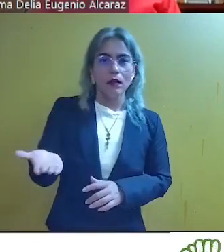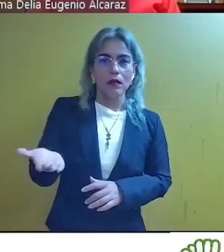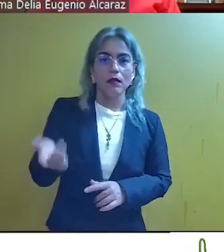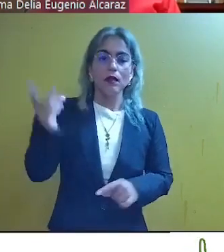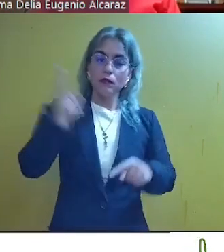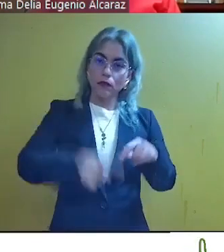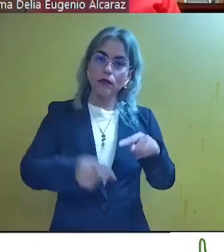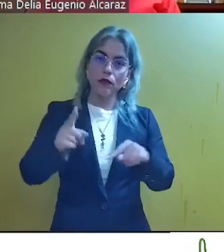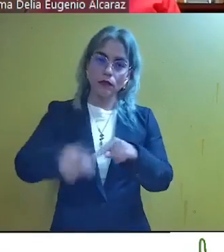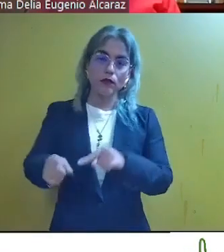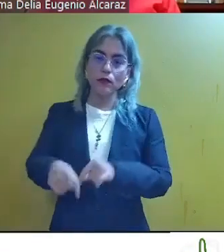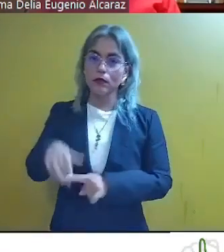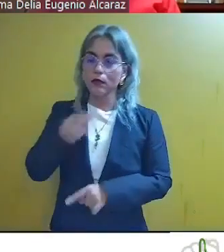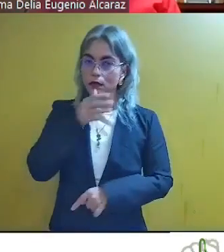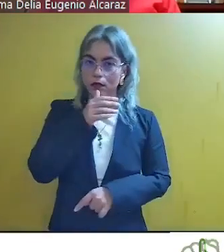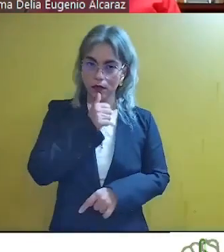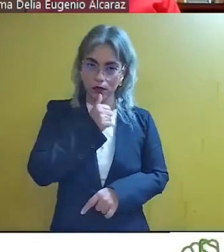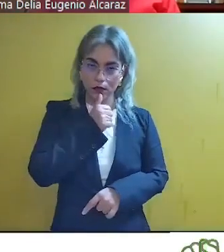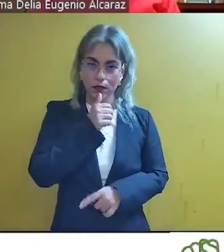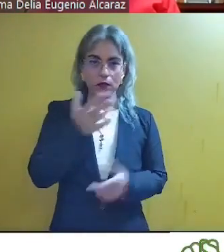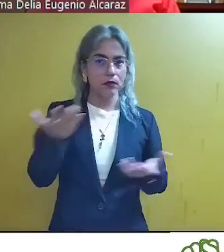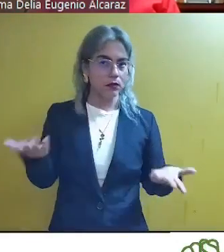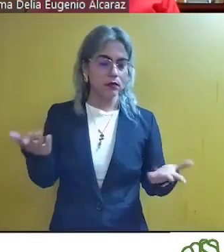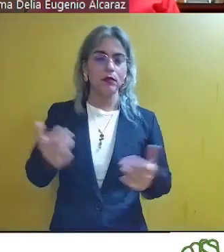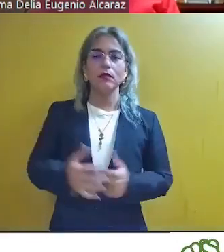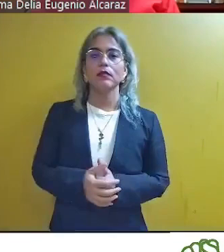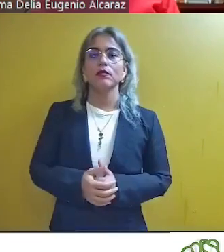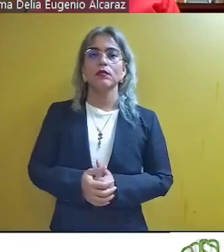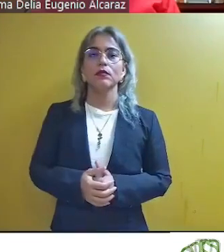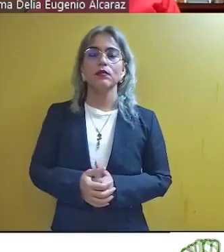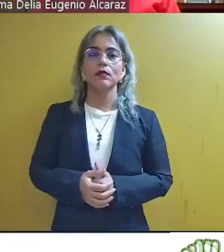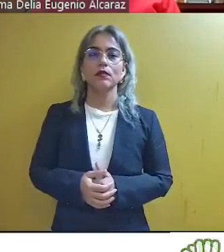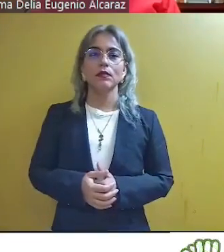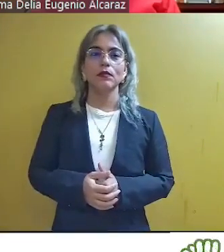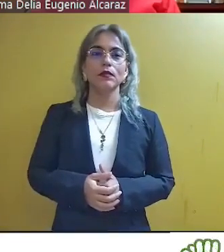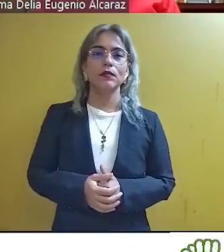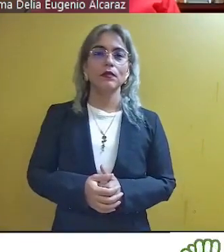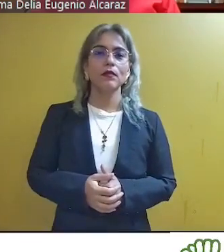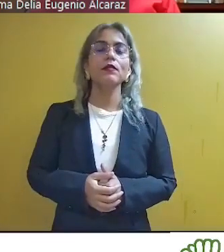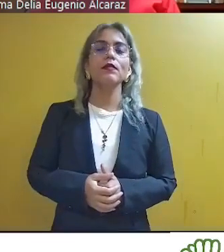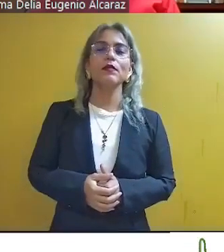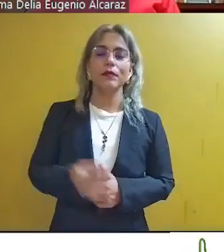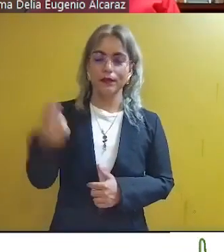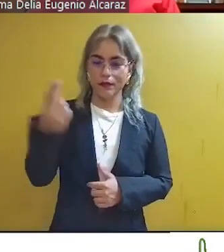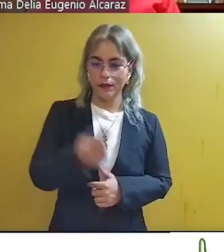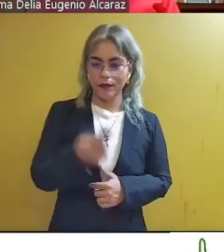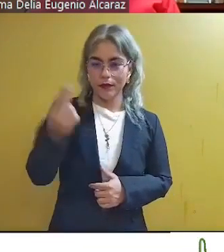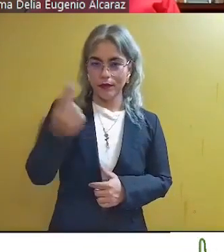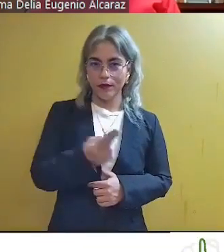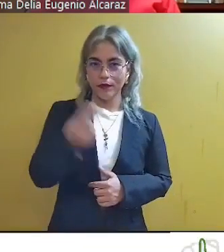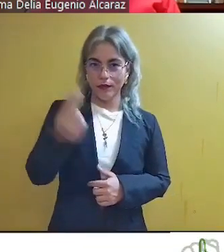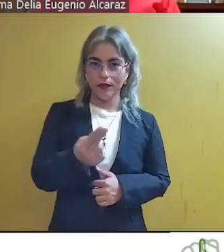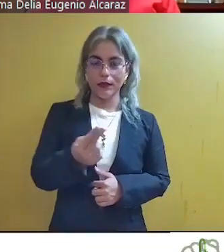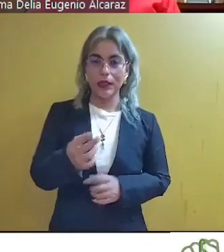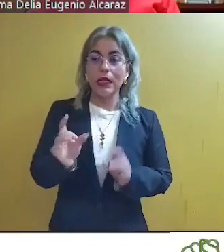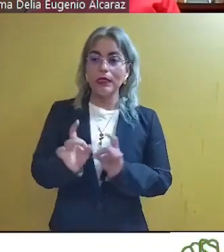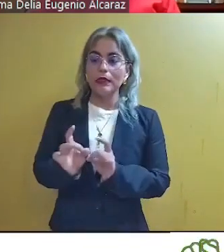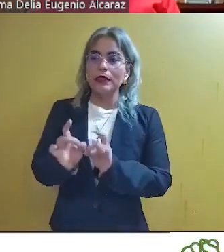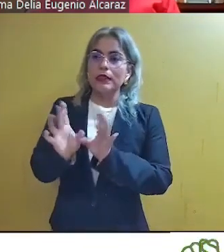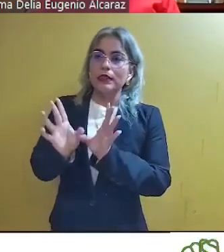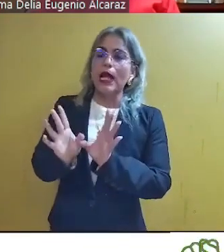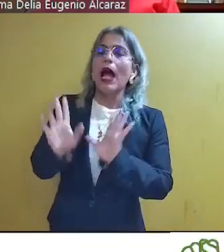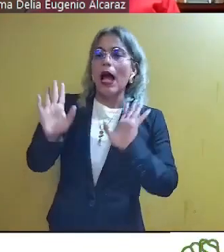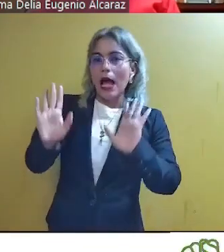propia resolución, porque esta figura solo existe únicamente cuando sobreviene una causa o situación ajena al proceso que